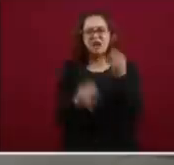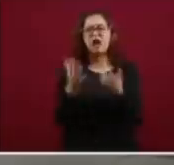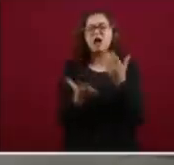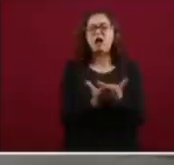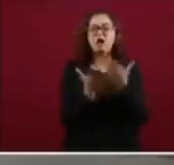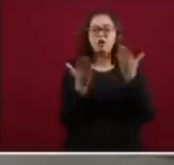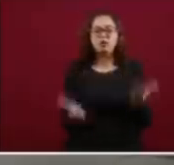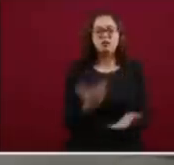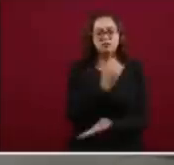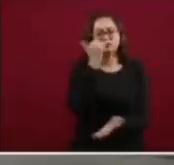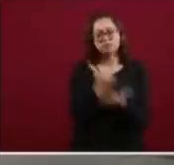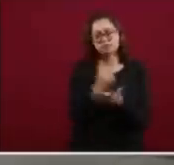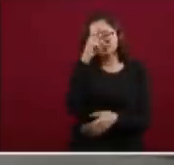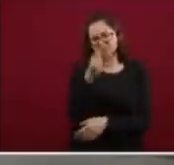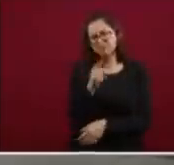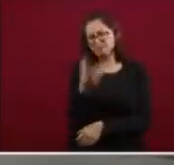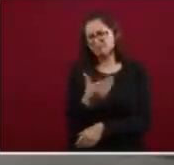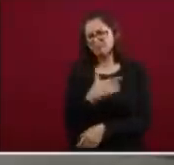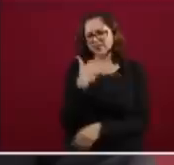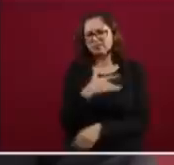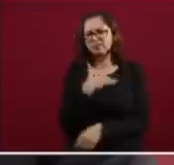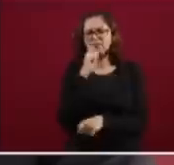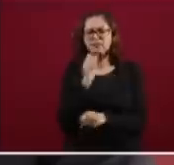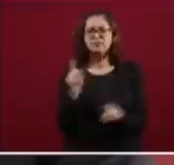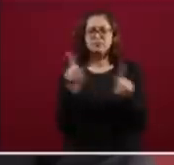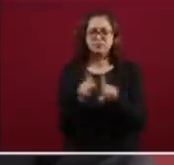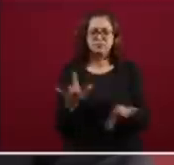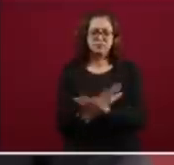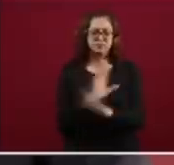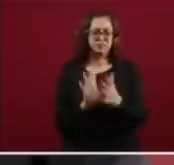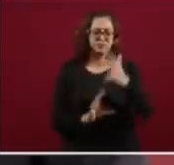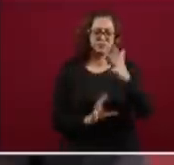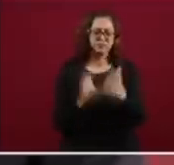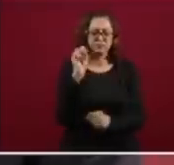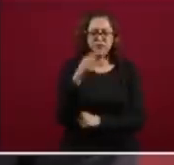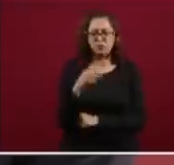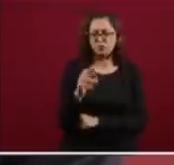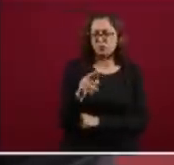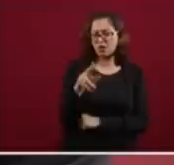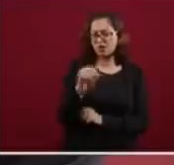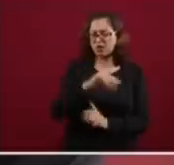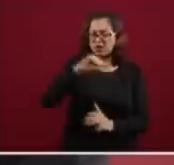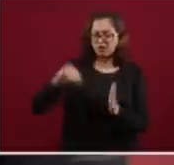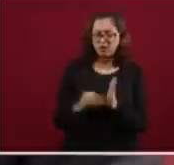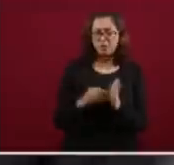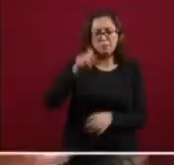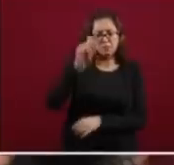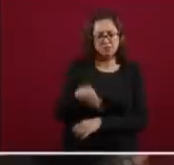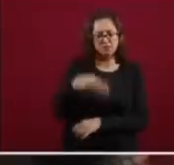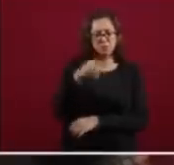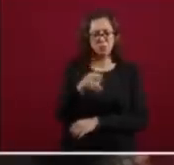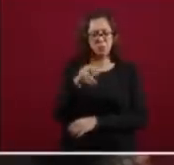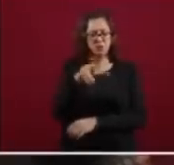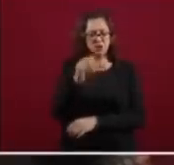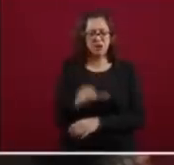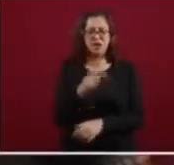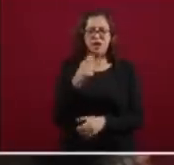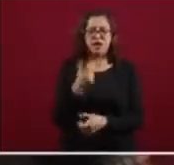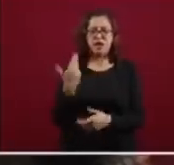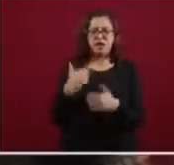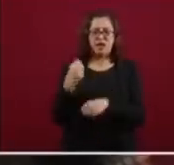esto que está ocurriendo en la ciudad me he cortado también reforma a la constitución morena y es el mismo morena que aprobó en